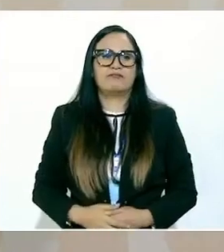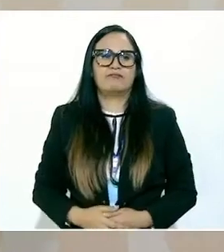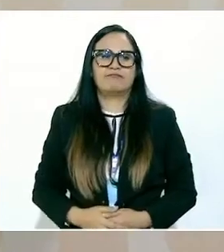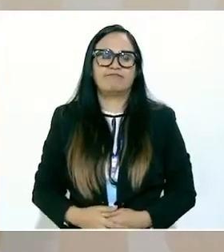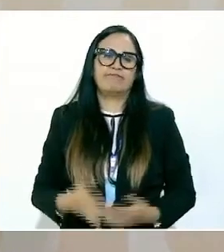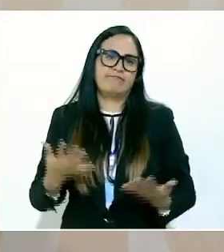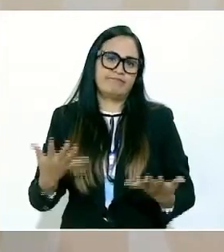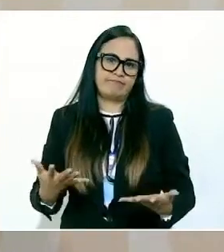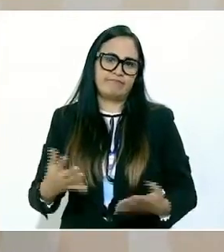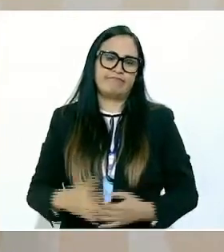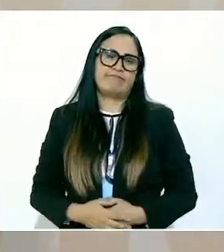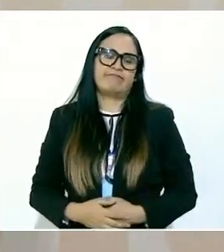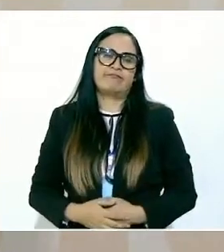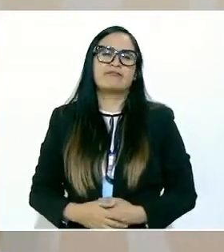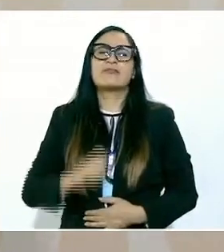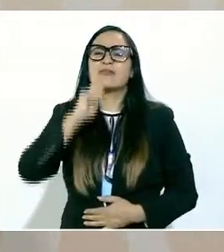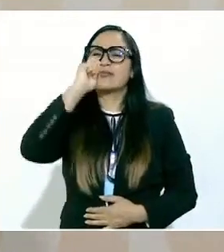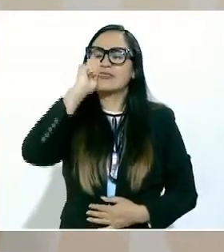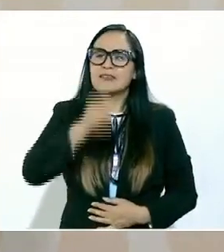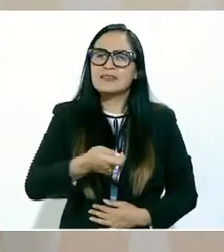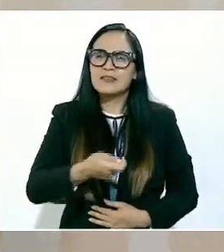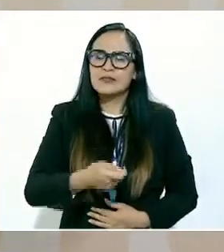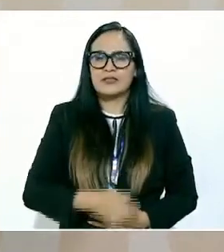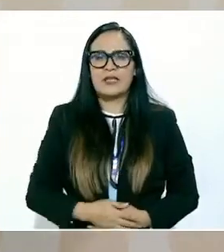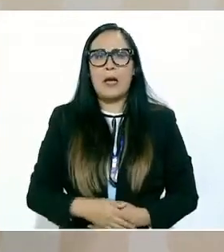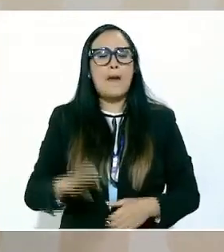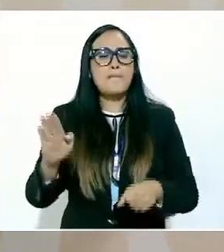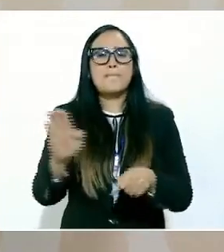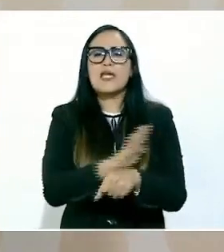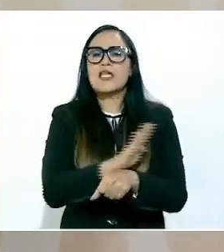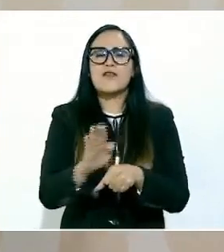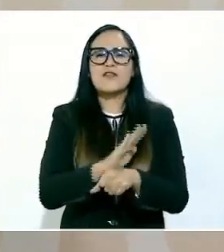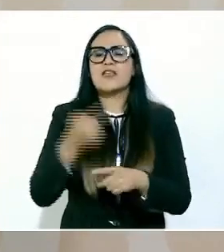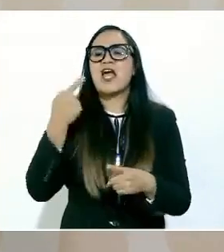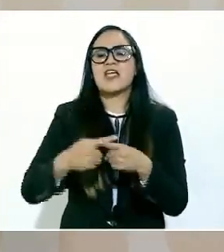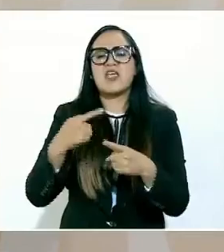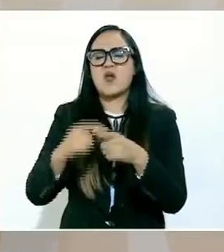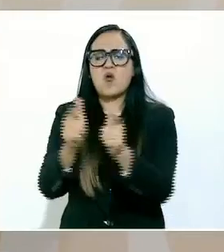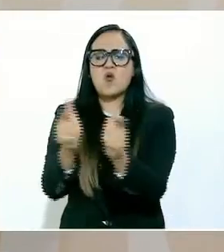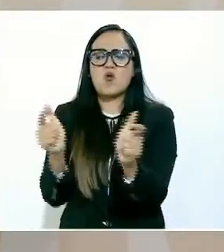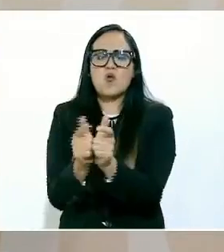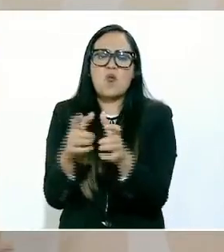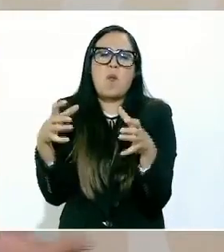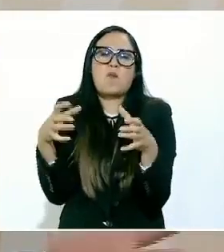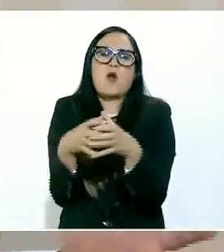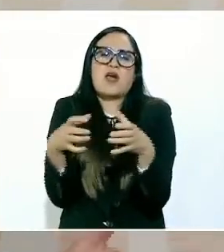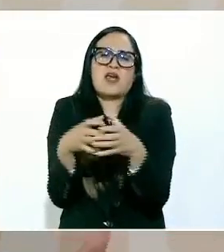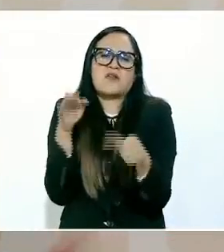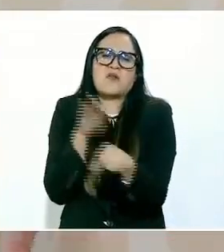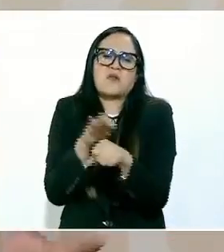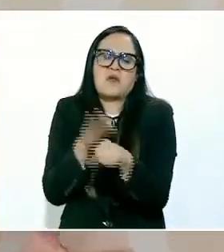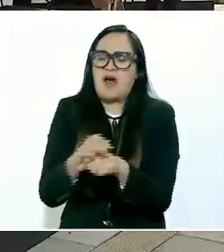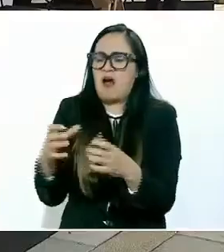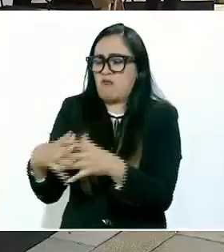todo consistía en beneficiar a una minoría a costa del sufrimiento de